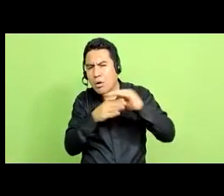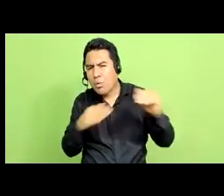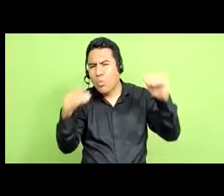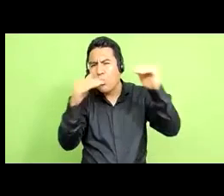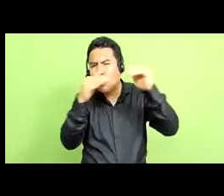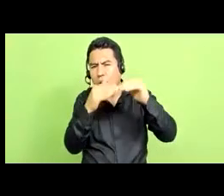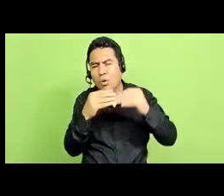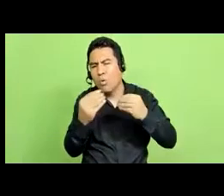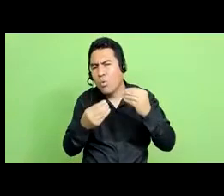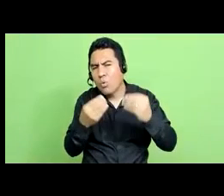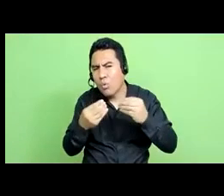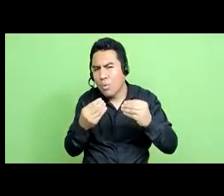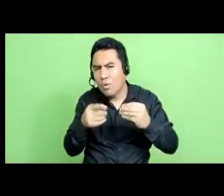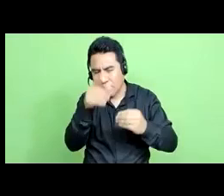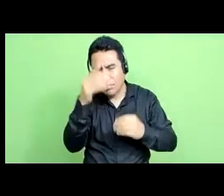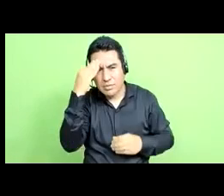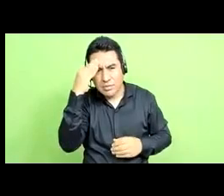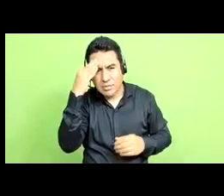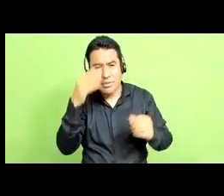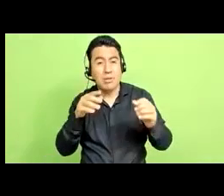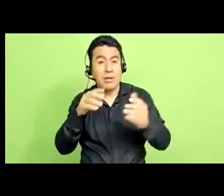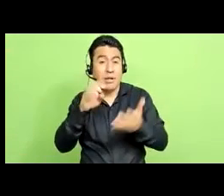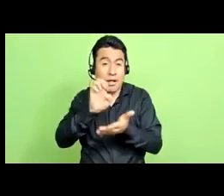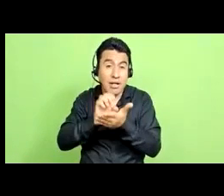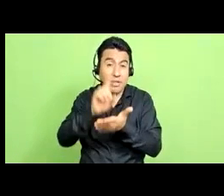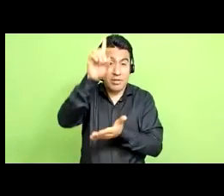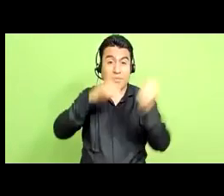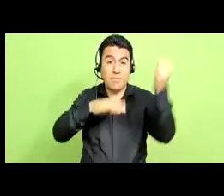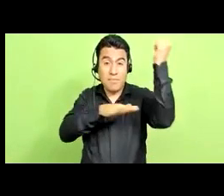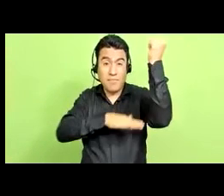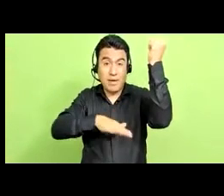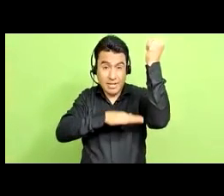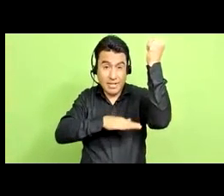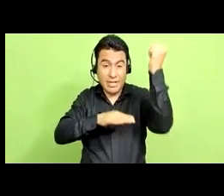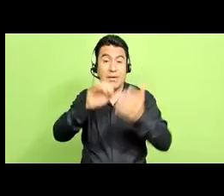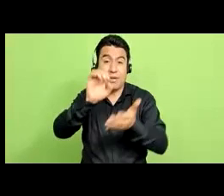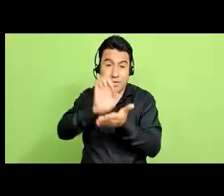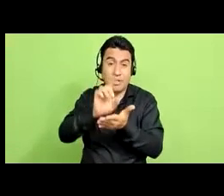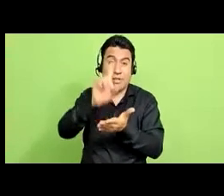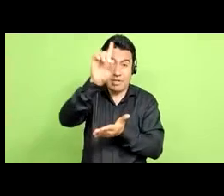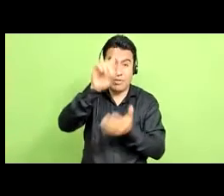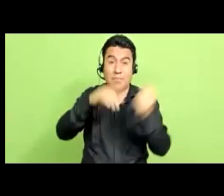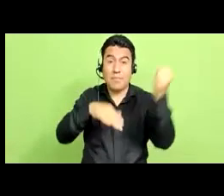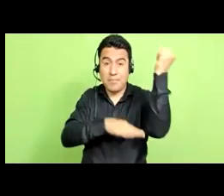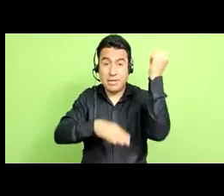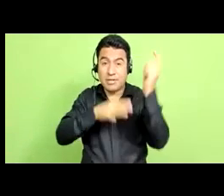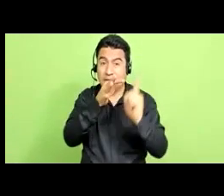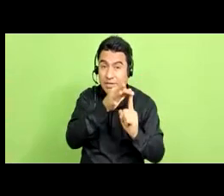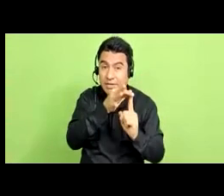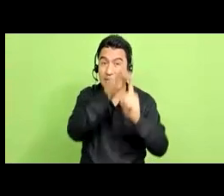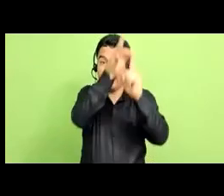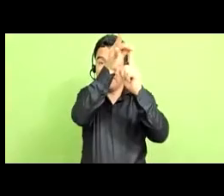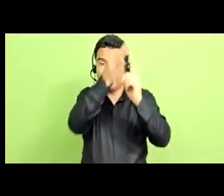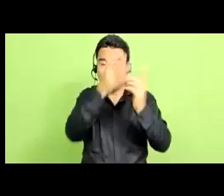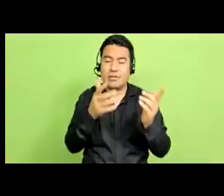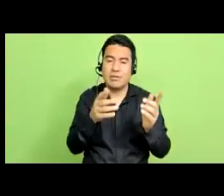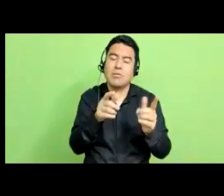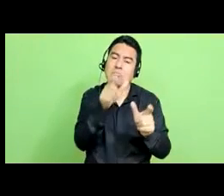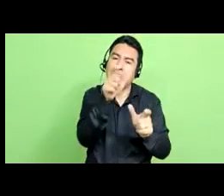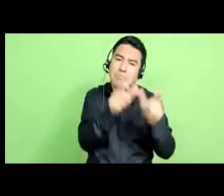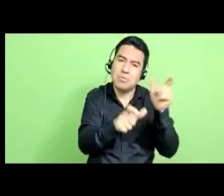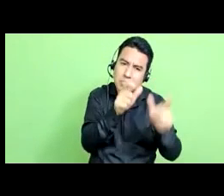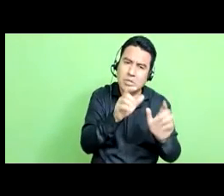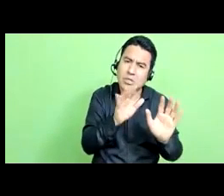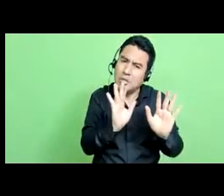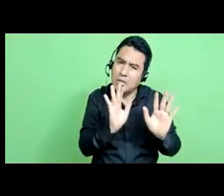la educación básica hay una educación básica especial lo que es para personas que tienen tal vez alguna